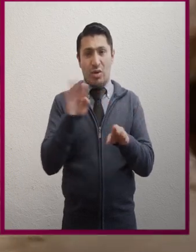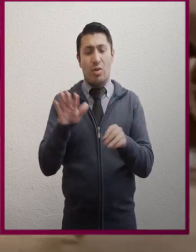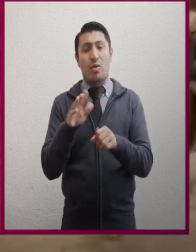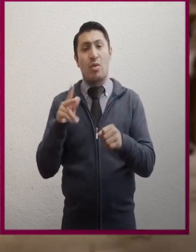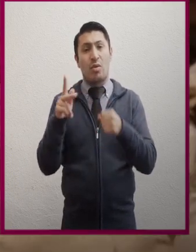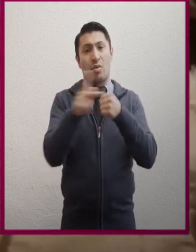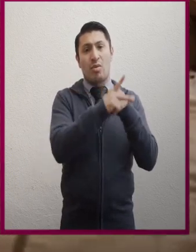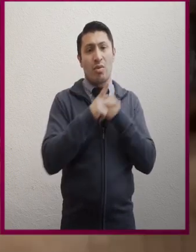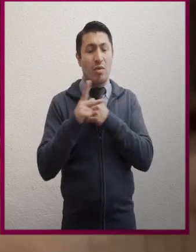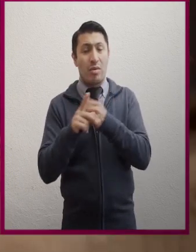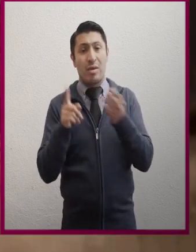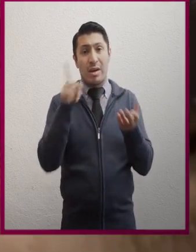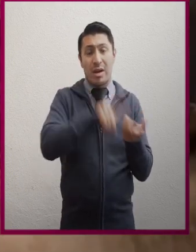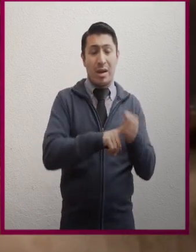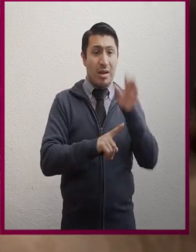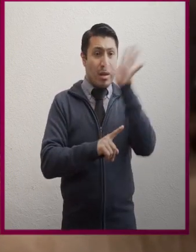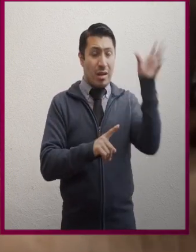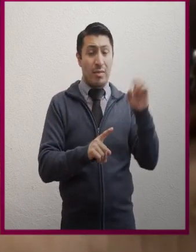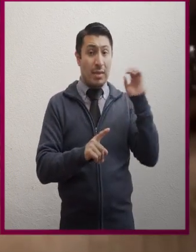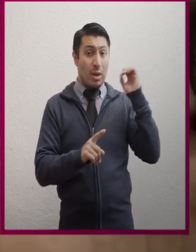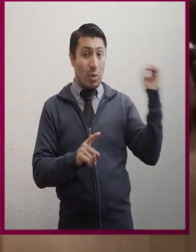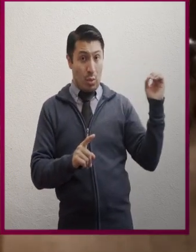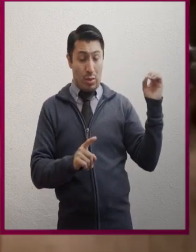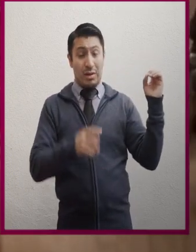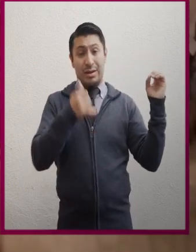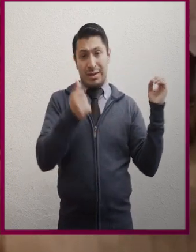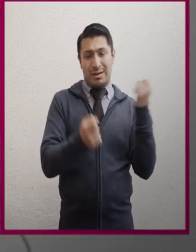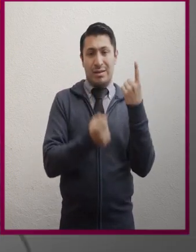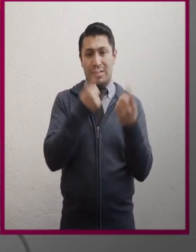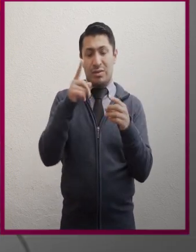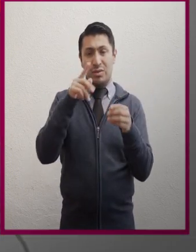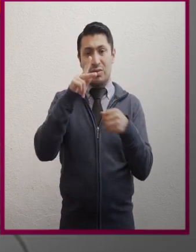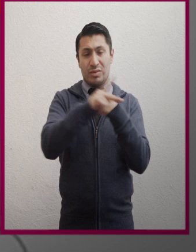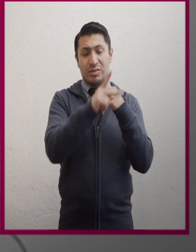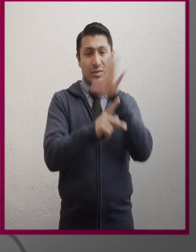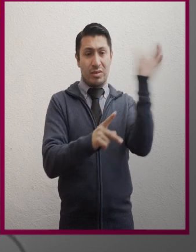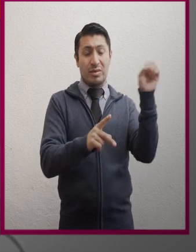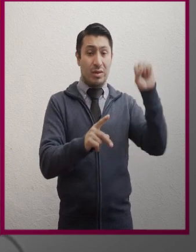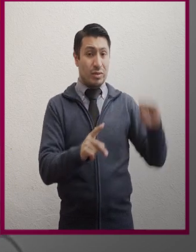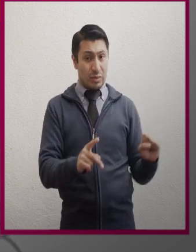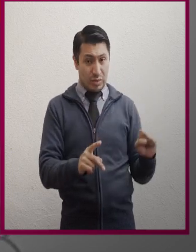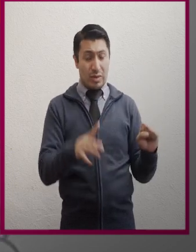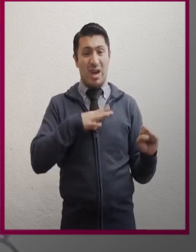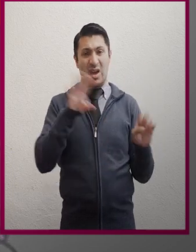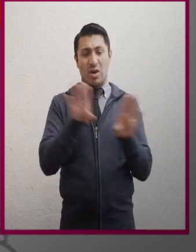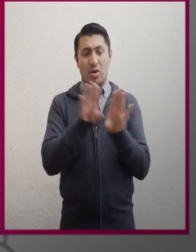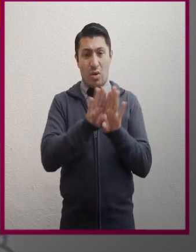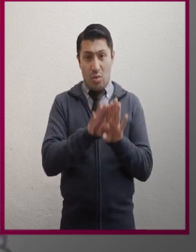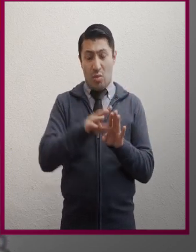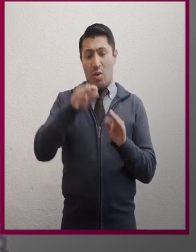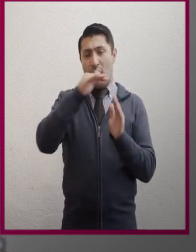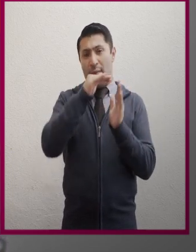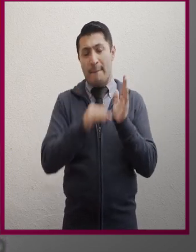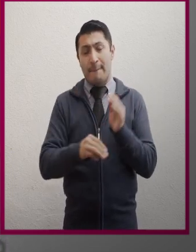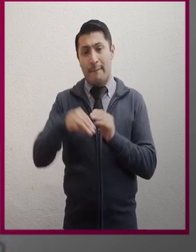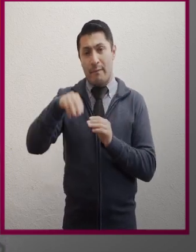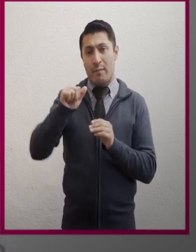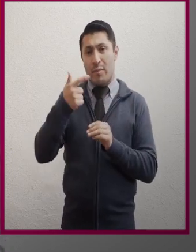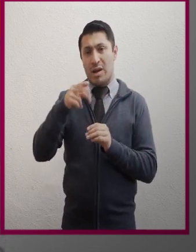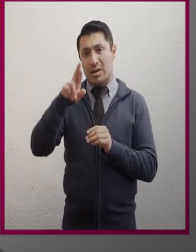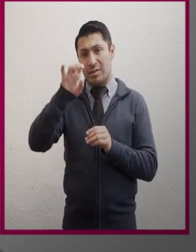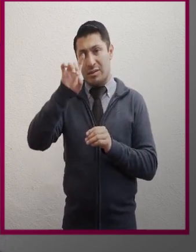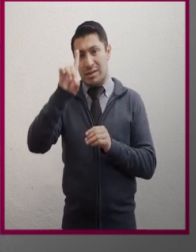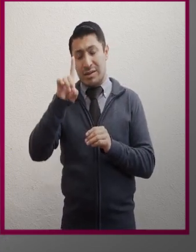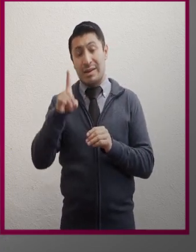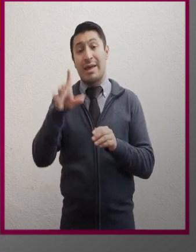por lo general ocurre en los países del interior del África Occidental y algunos países del sur, y tiende a ser baja en los países